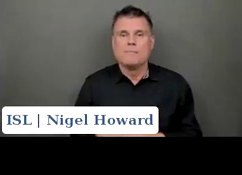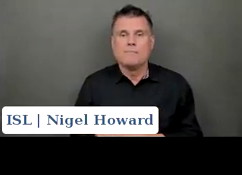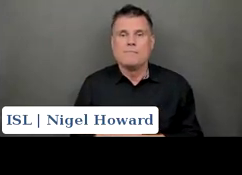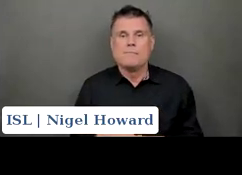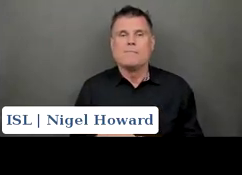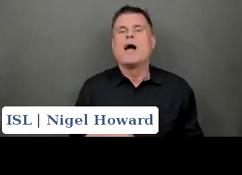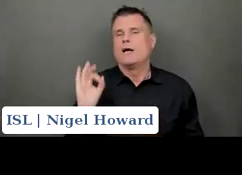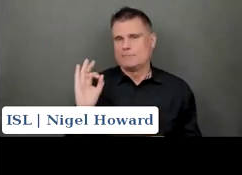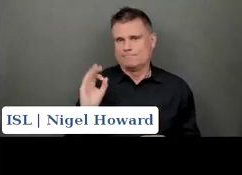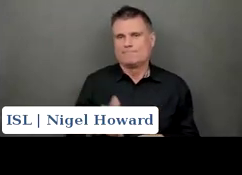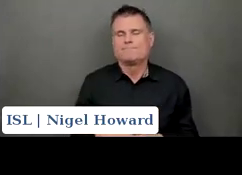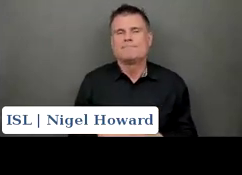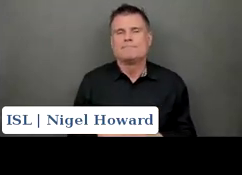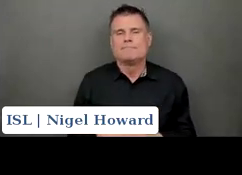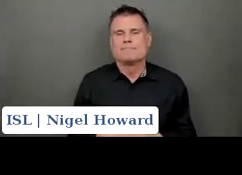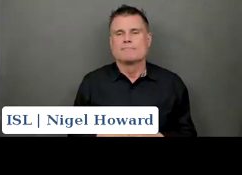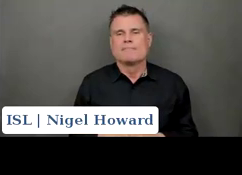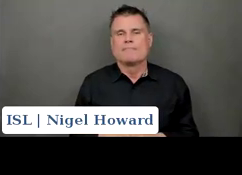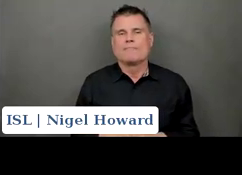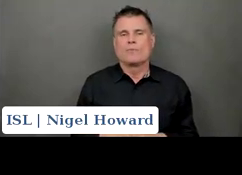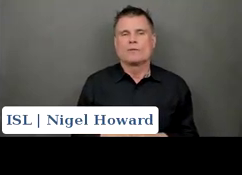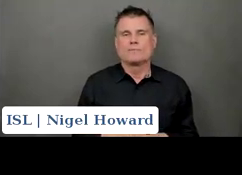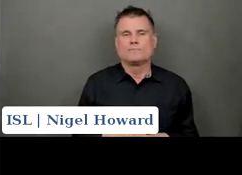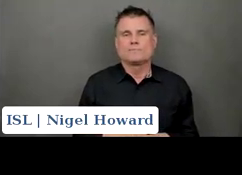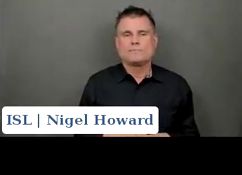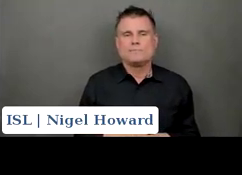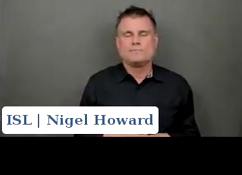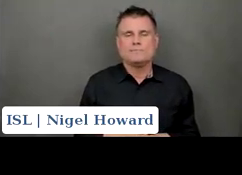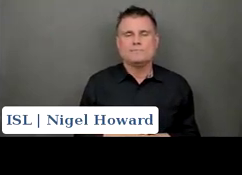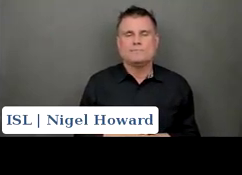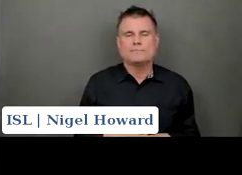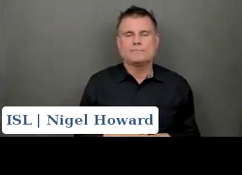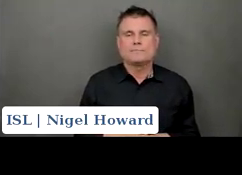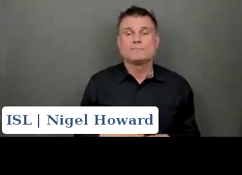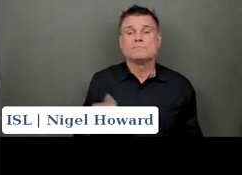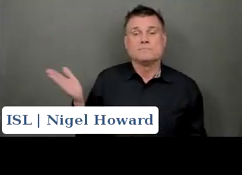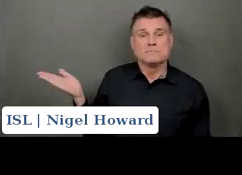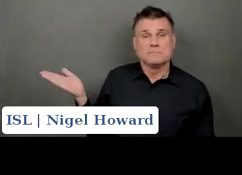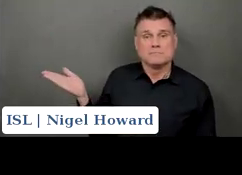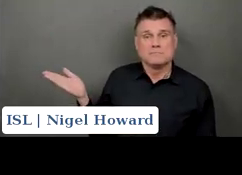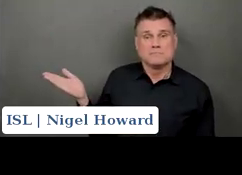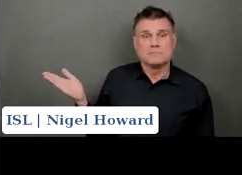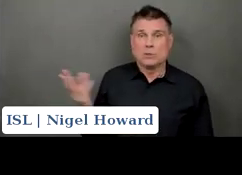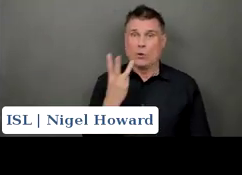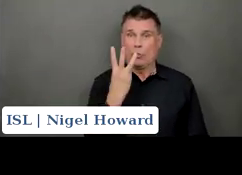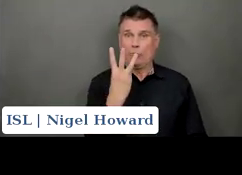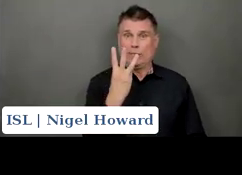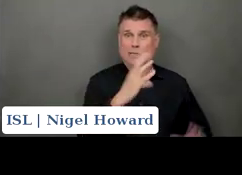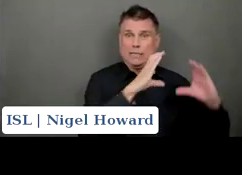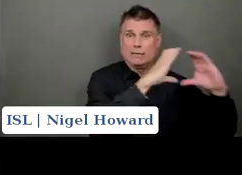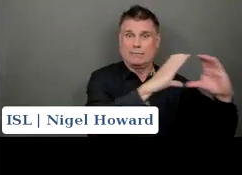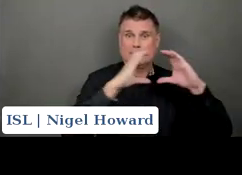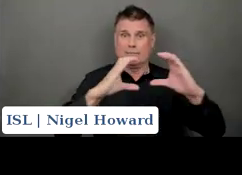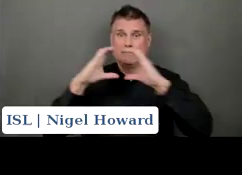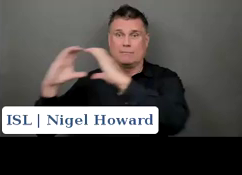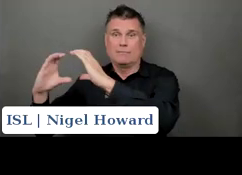Muchas gracias. Nos ilustra ahí el modelo de gobernanza que nuestra ley dispone a través de la Secretaría Nacional de Cuidados